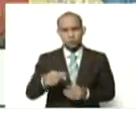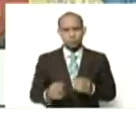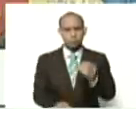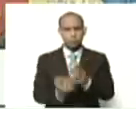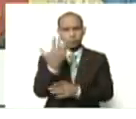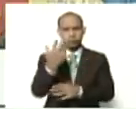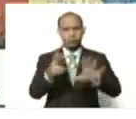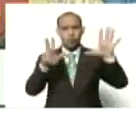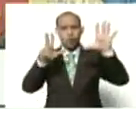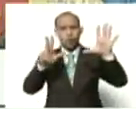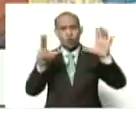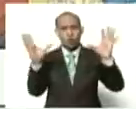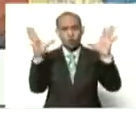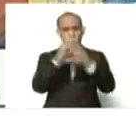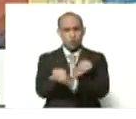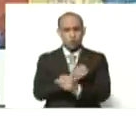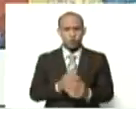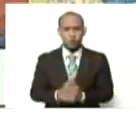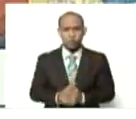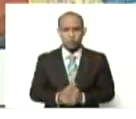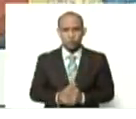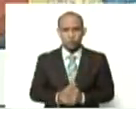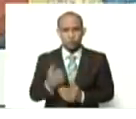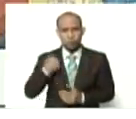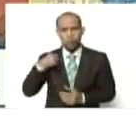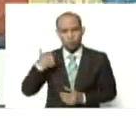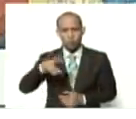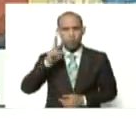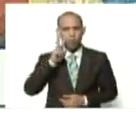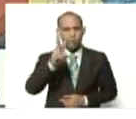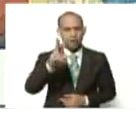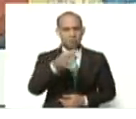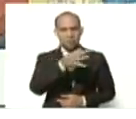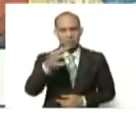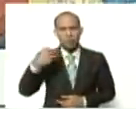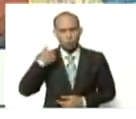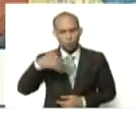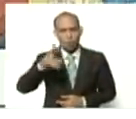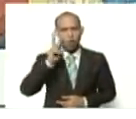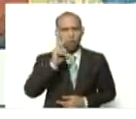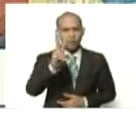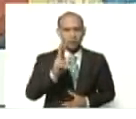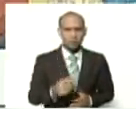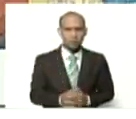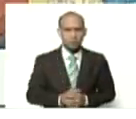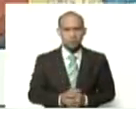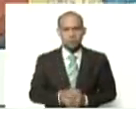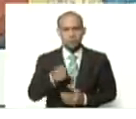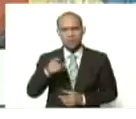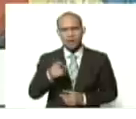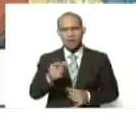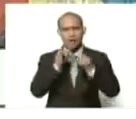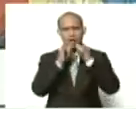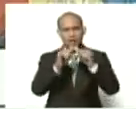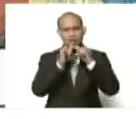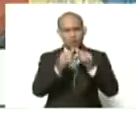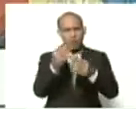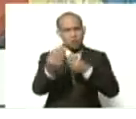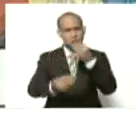noche. No me lo pelo, 8 de la noche. Este es un documental hecho